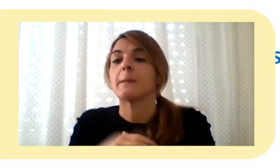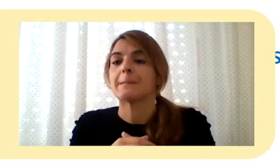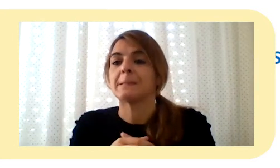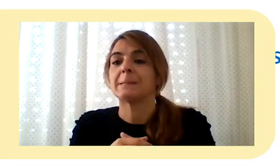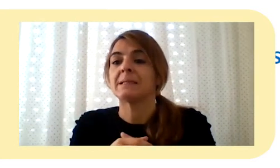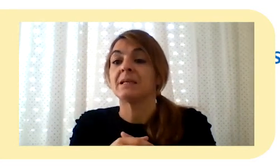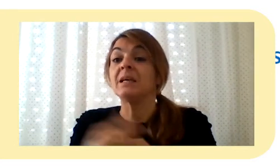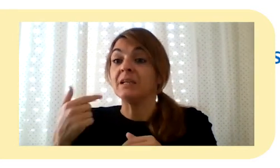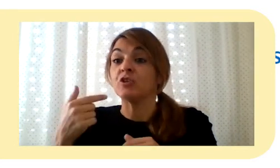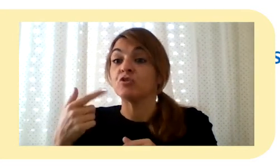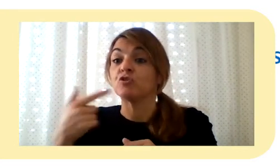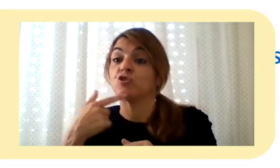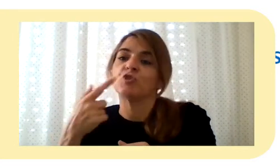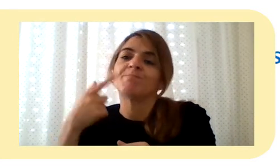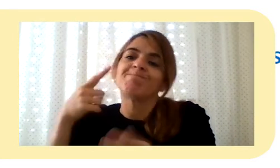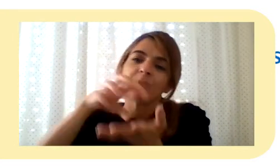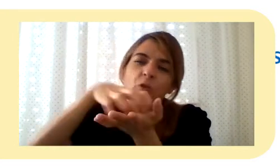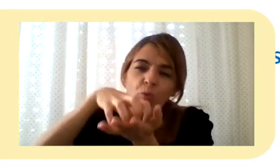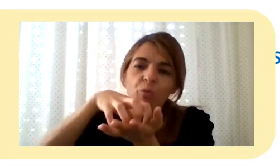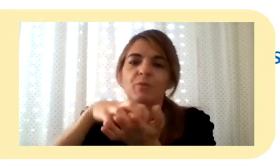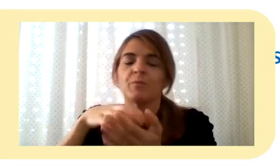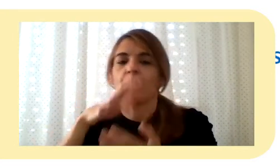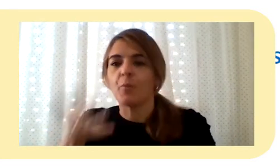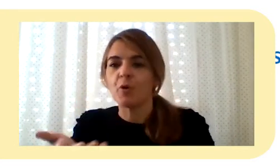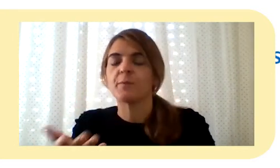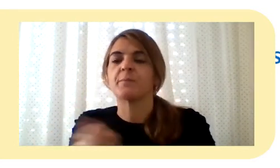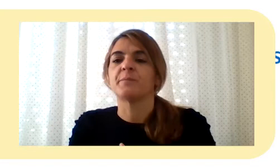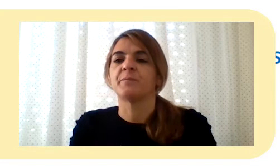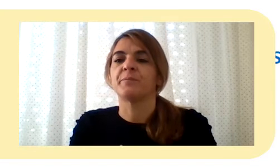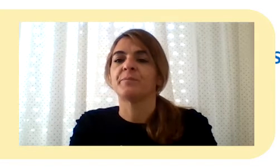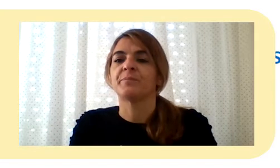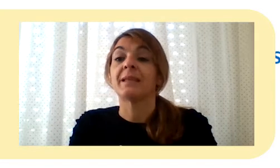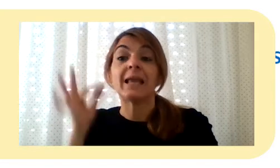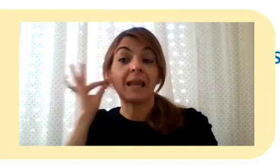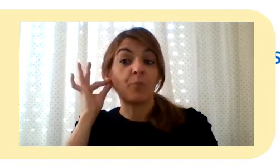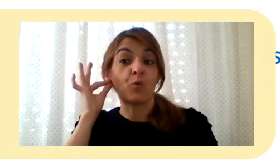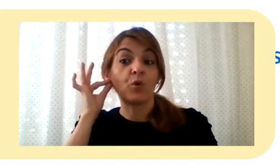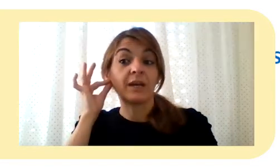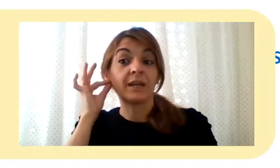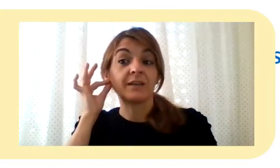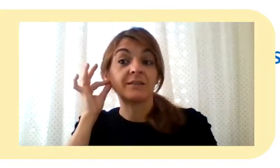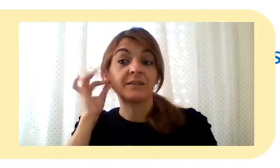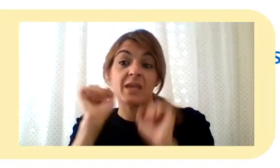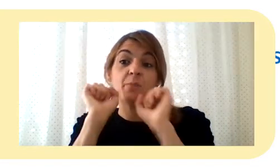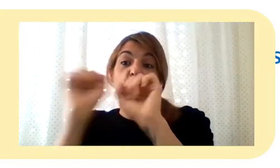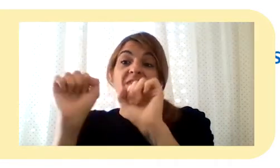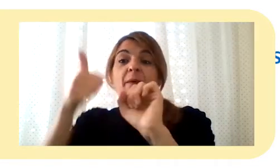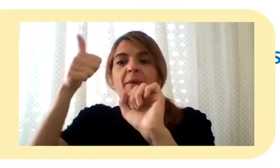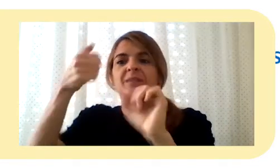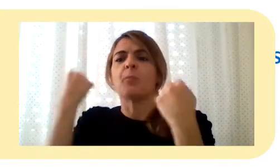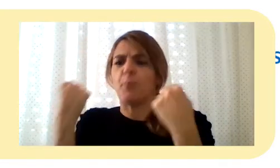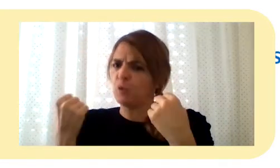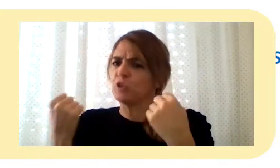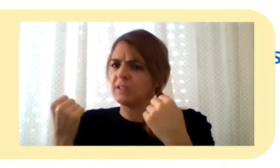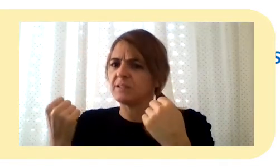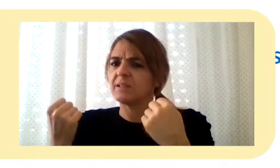en cuestión, pero no digo que no sea verdad, que las mujeres no tengamos una generación de inmunidad más potente, pero